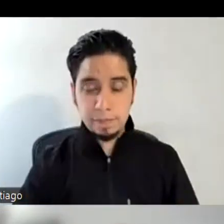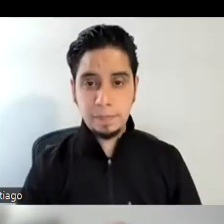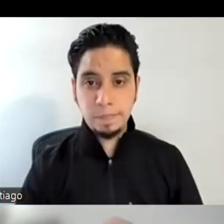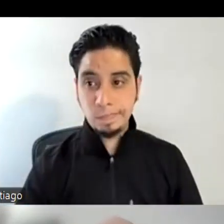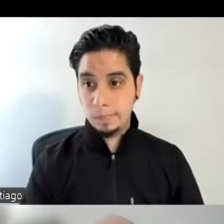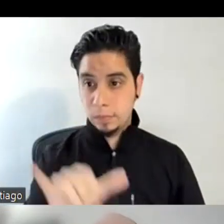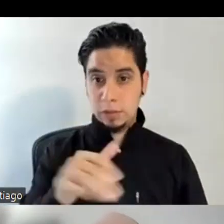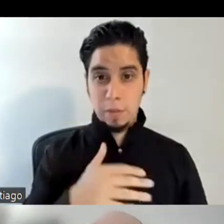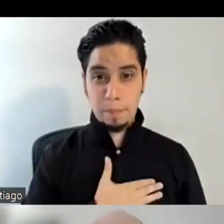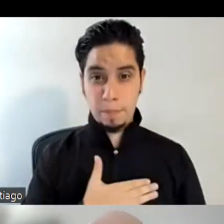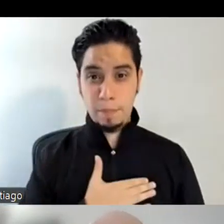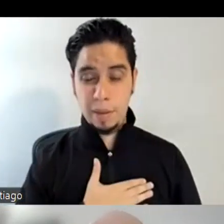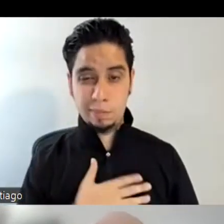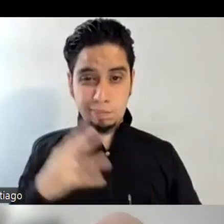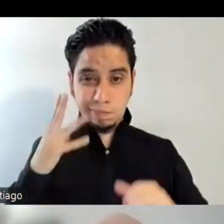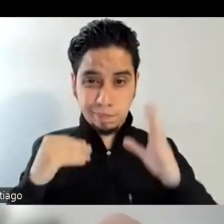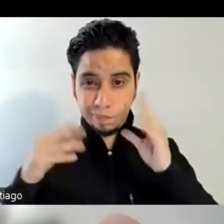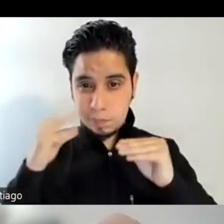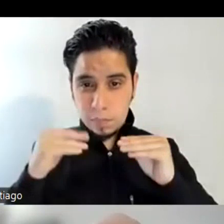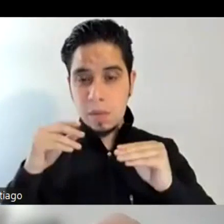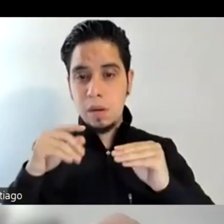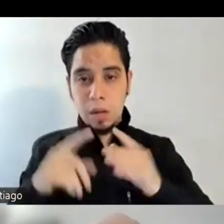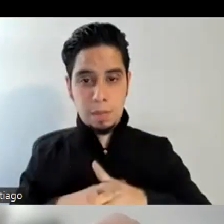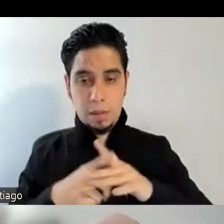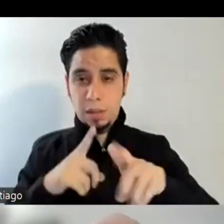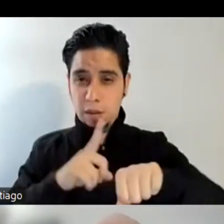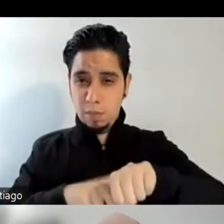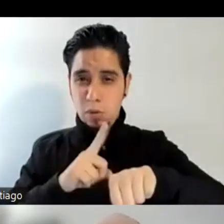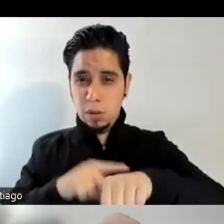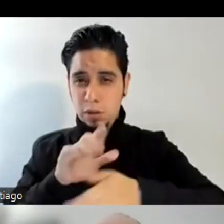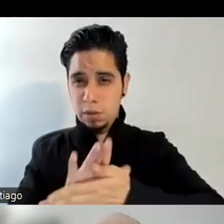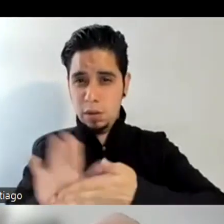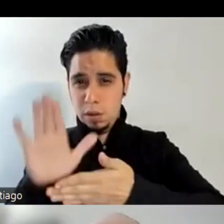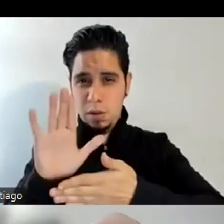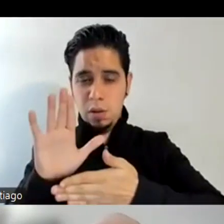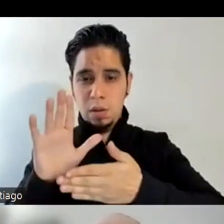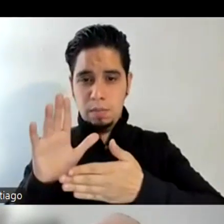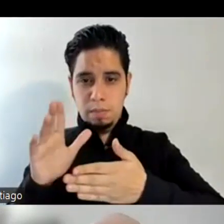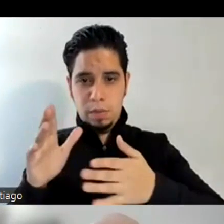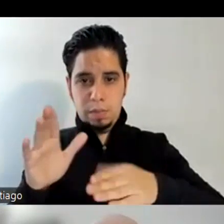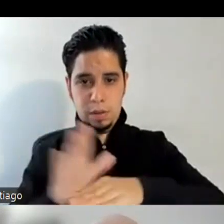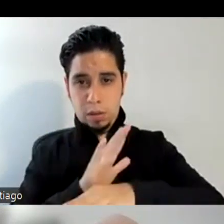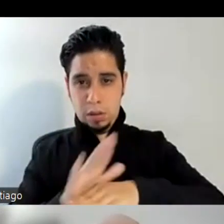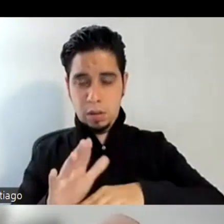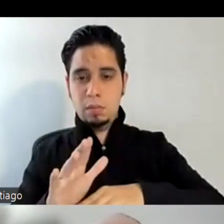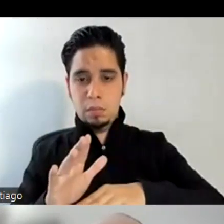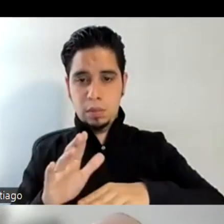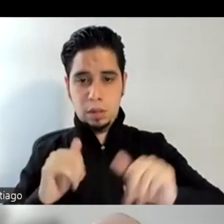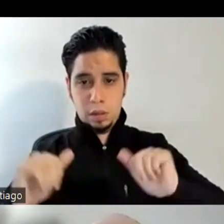escuela. Okay. Y comencé en universidad, comenzando mi propia compañía teatral estudiantil en Estados